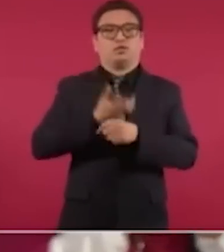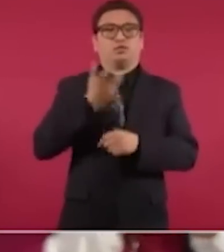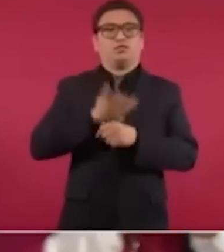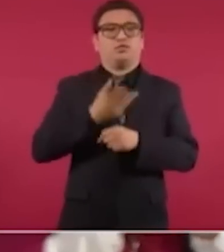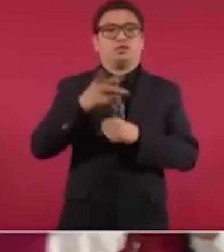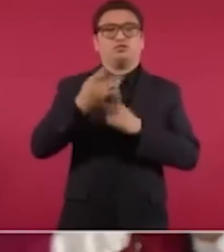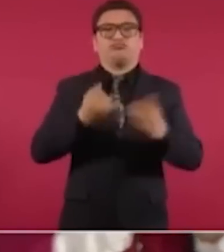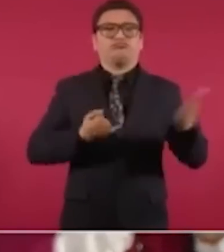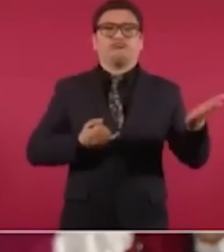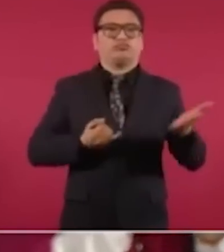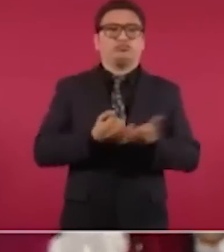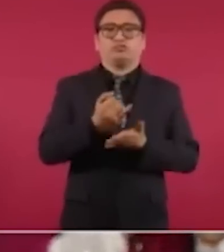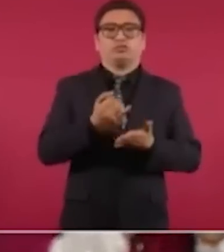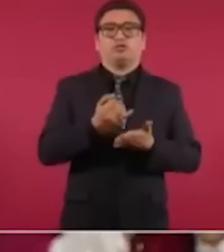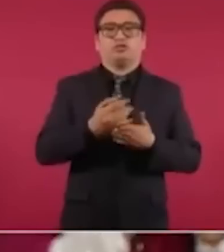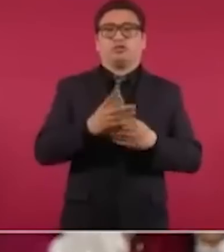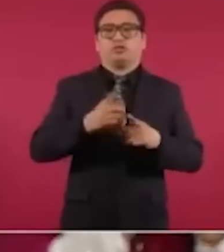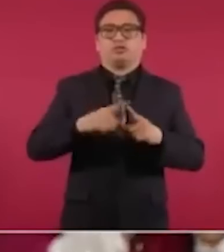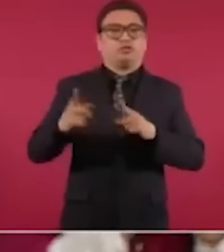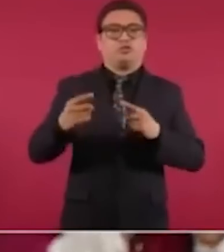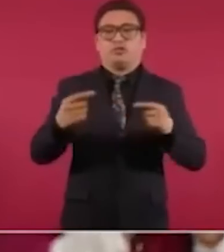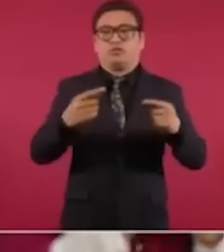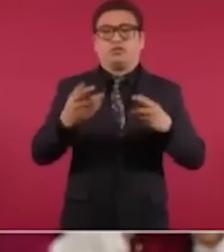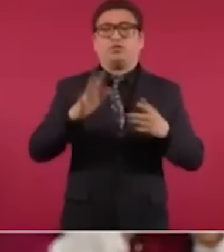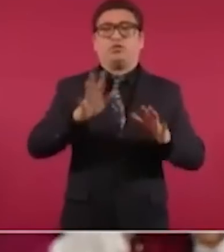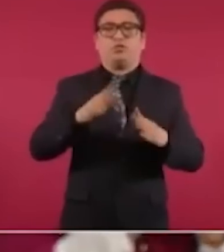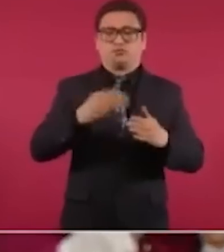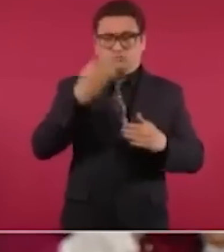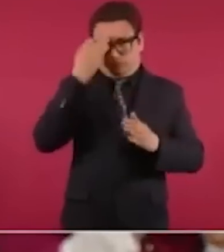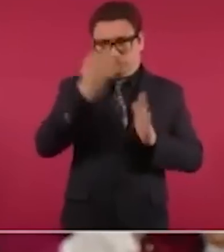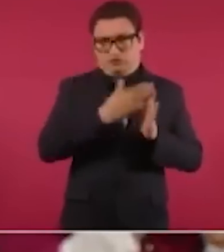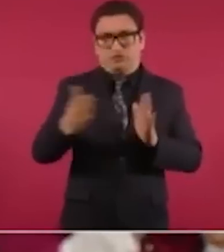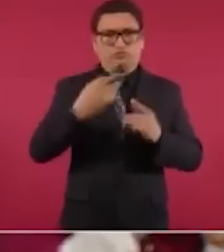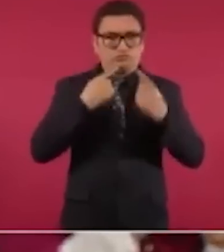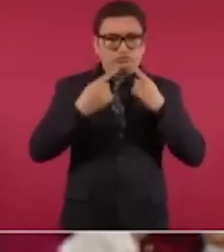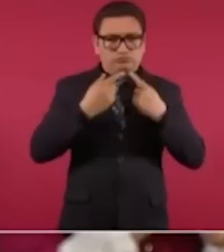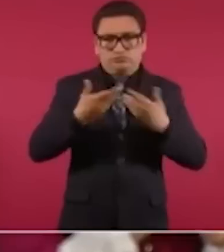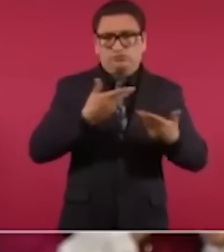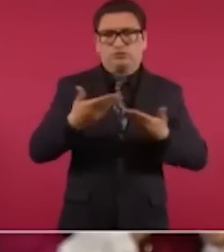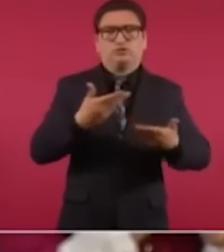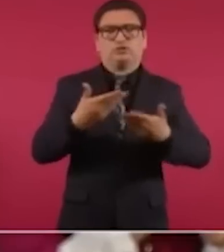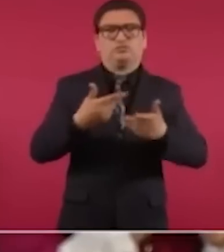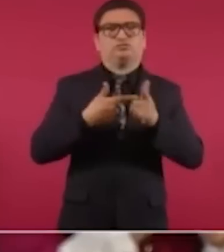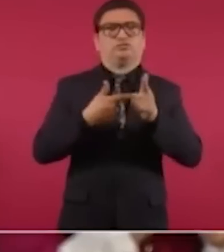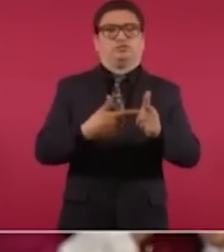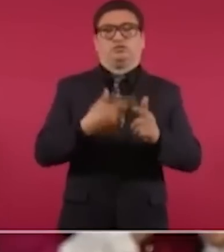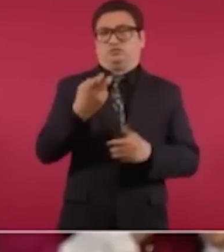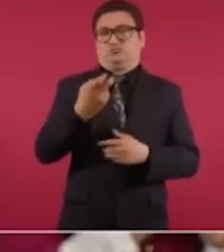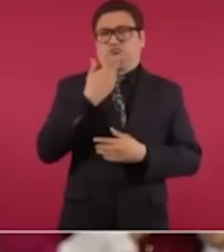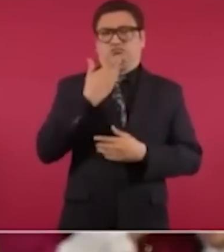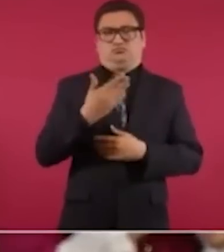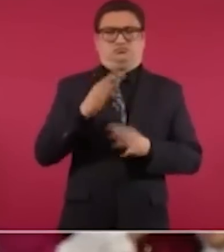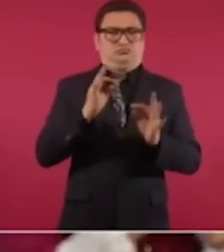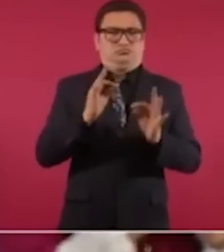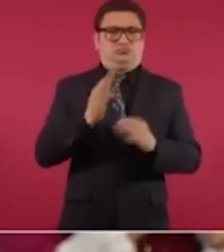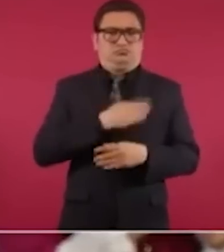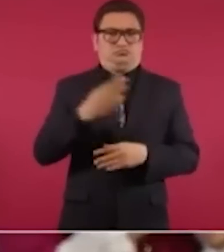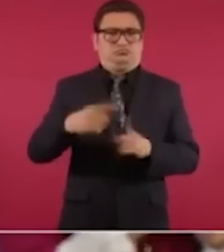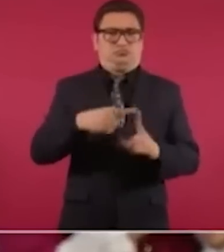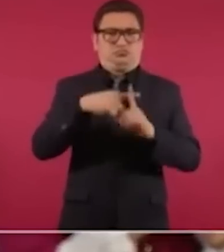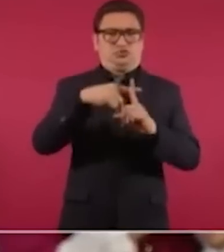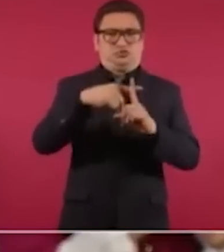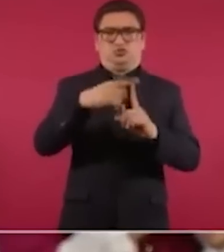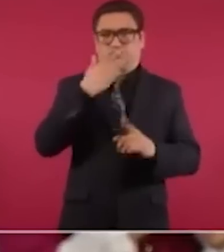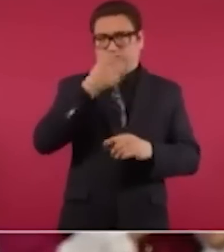decidiera tomar un panel arbitral sino prolongar el diálogo y y que esto Bueno pues en cierta forma es positivo